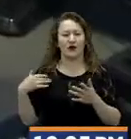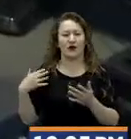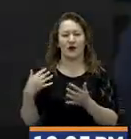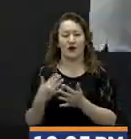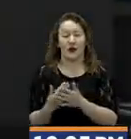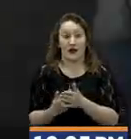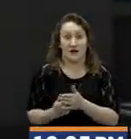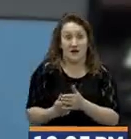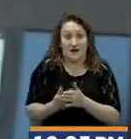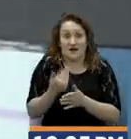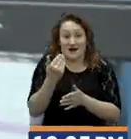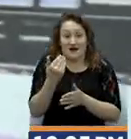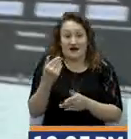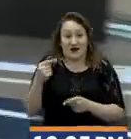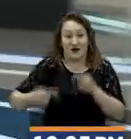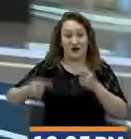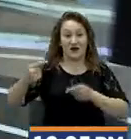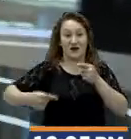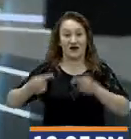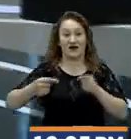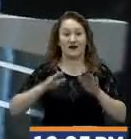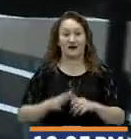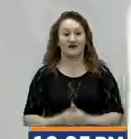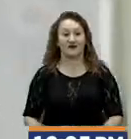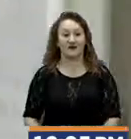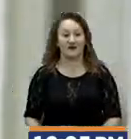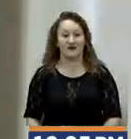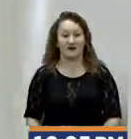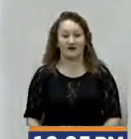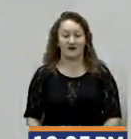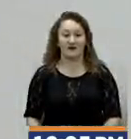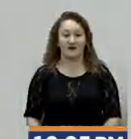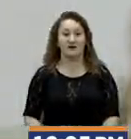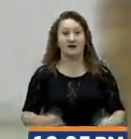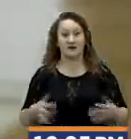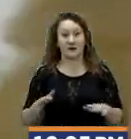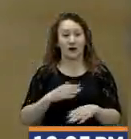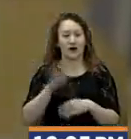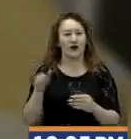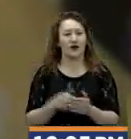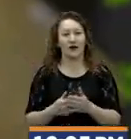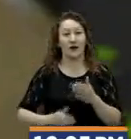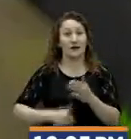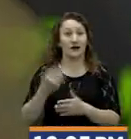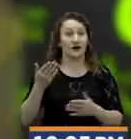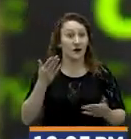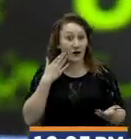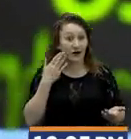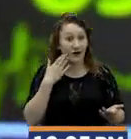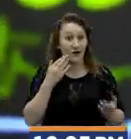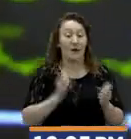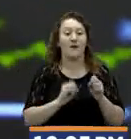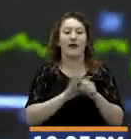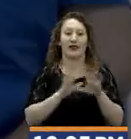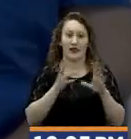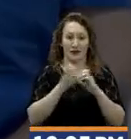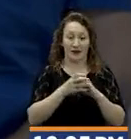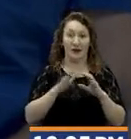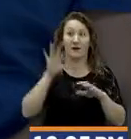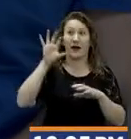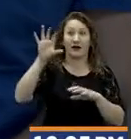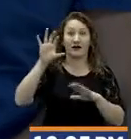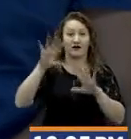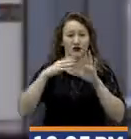iniciar a competir en la carrera. Se cumple una semana de la muerte. Y todo ocurrió en plena pandemia, cuando el país y el mundo estaban